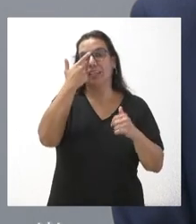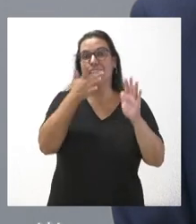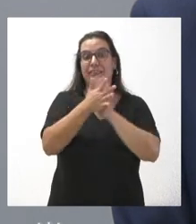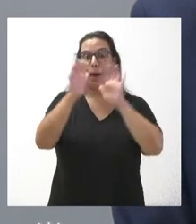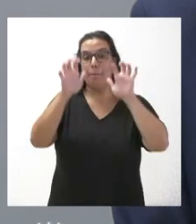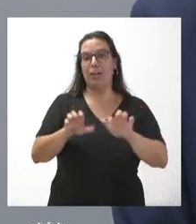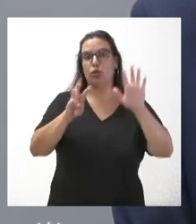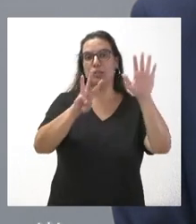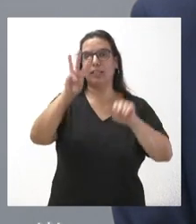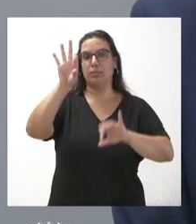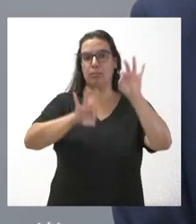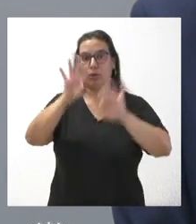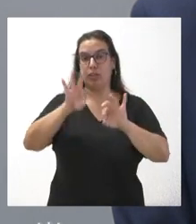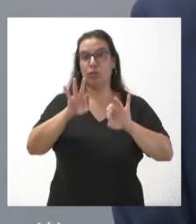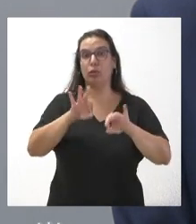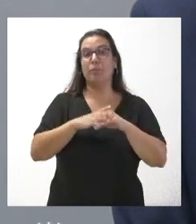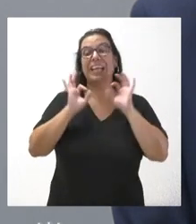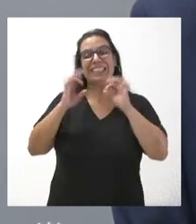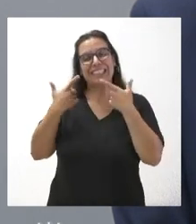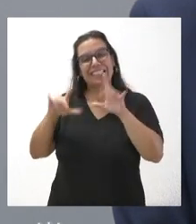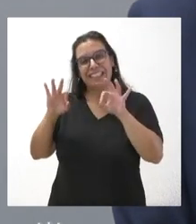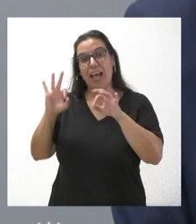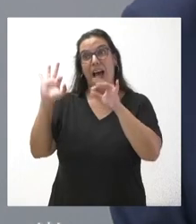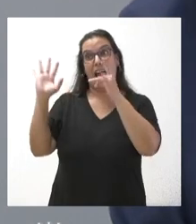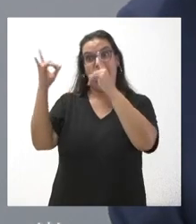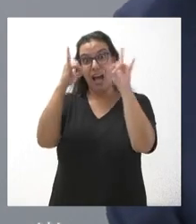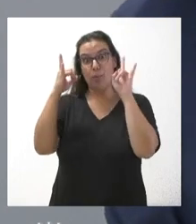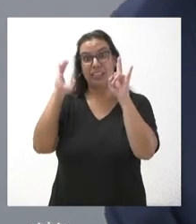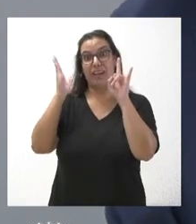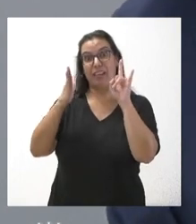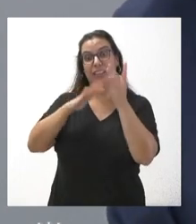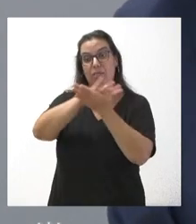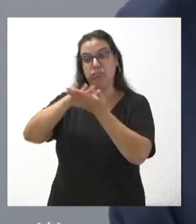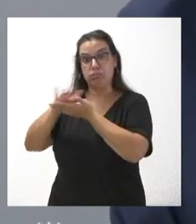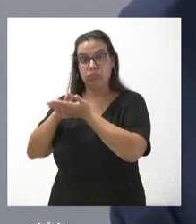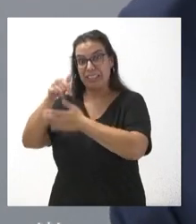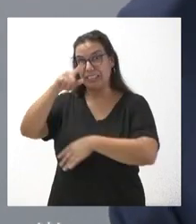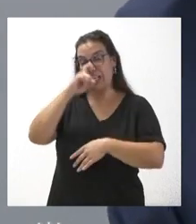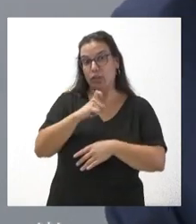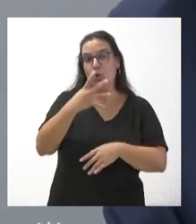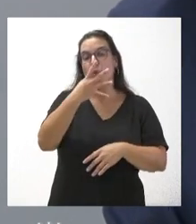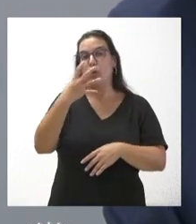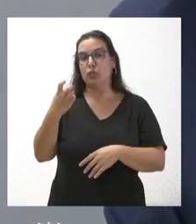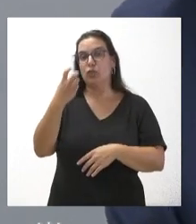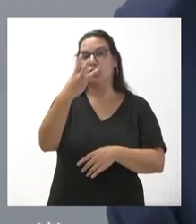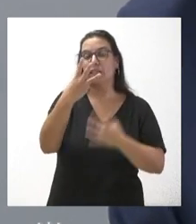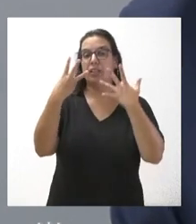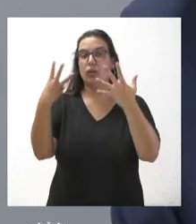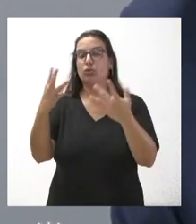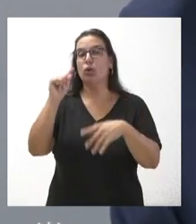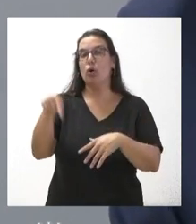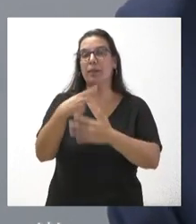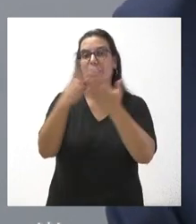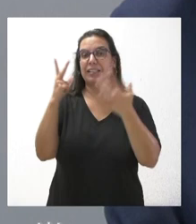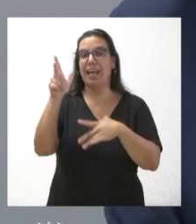menos. Y respecto a la superficie arbolada afectada, este año, lo que llevamos de año, llevamos 438,17 hectáreas